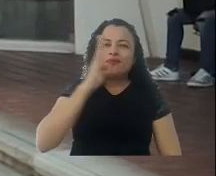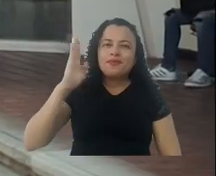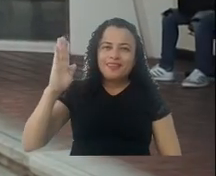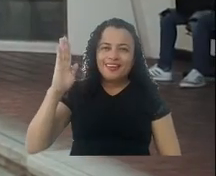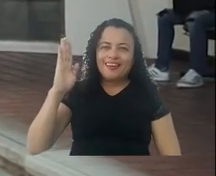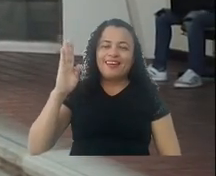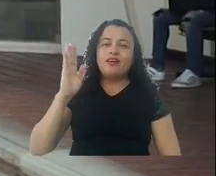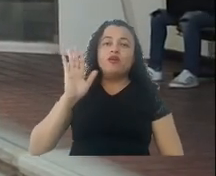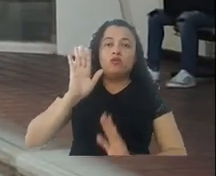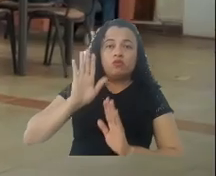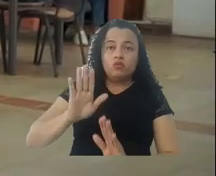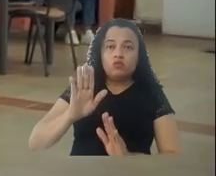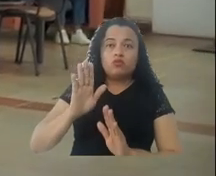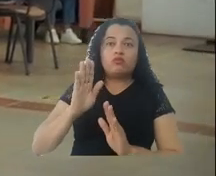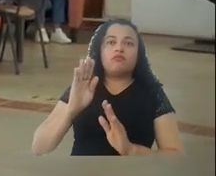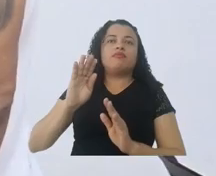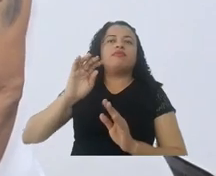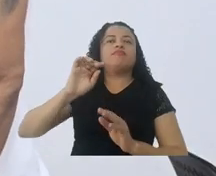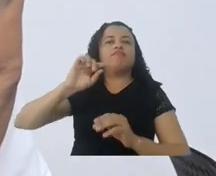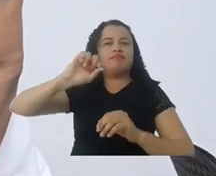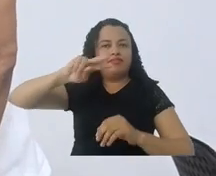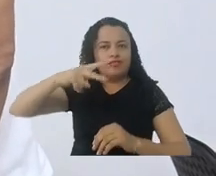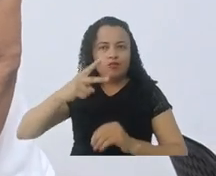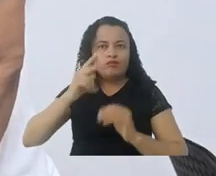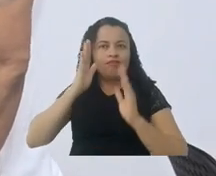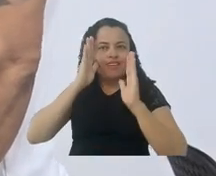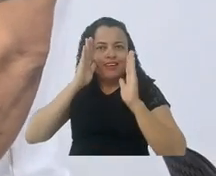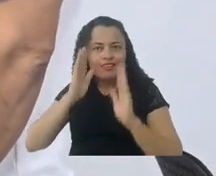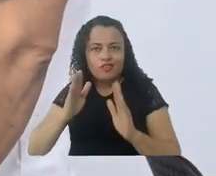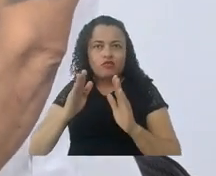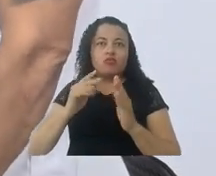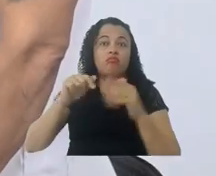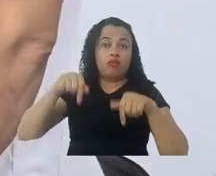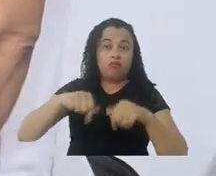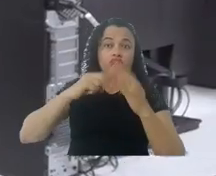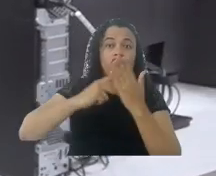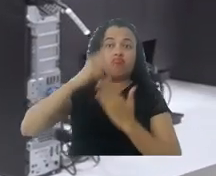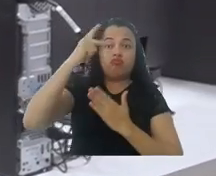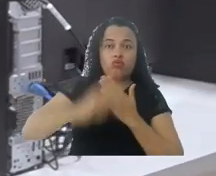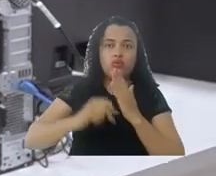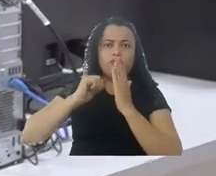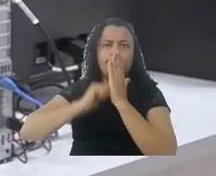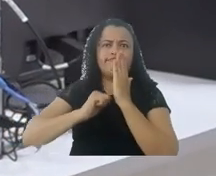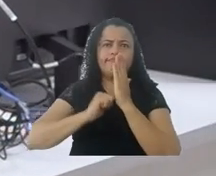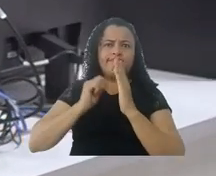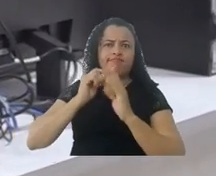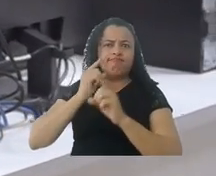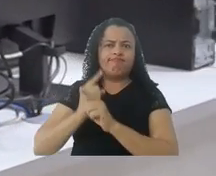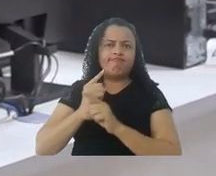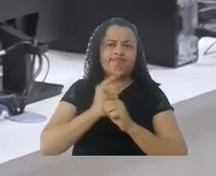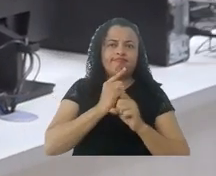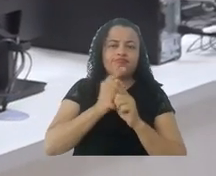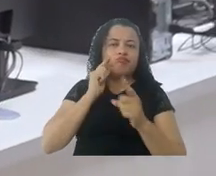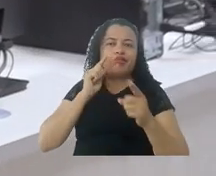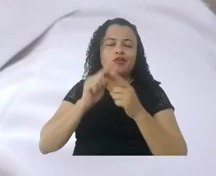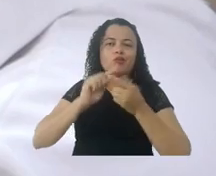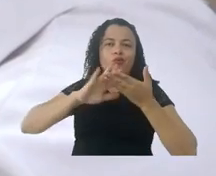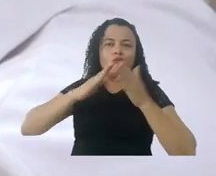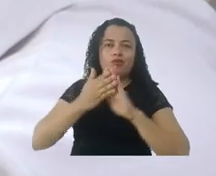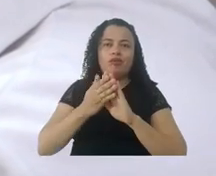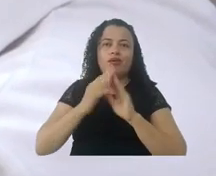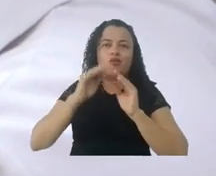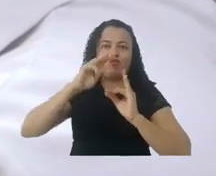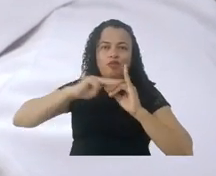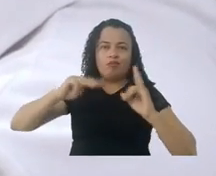La Biblioteca Germán Bula Meyer fue la siguiente estación en esta ruta de grandes proyectos que se materializan para beneficio de la